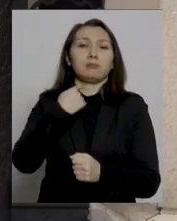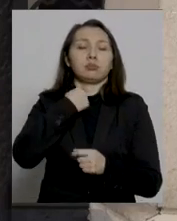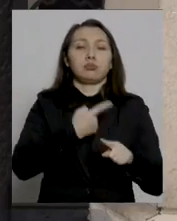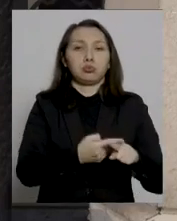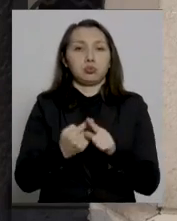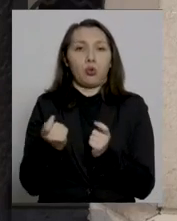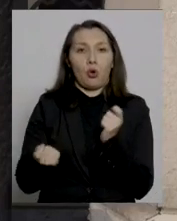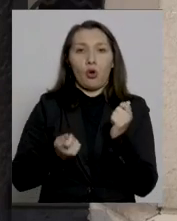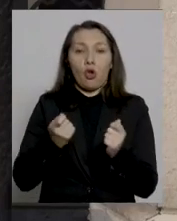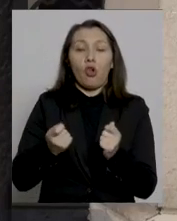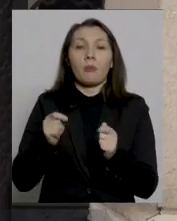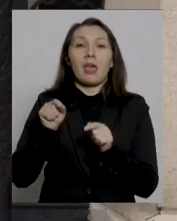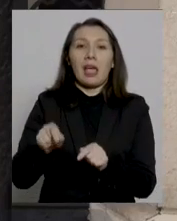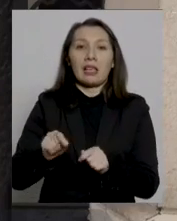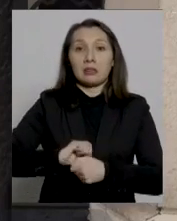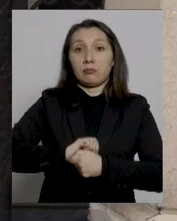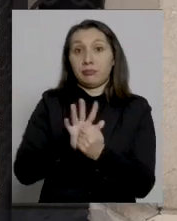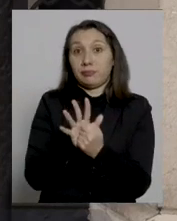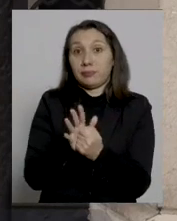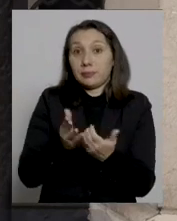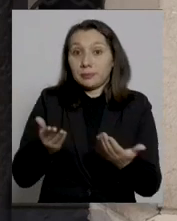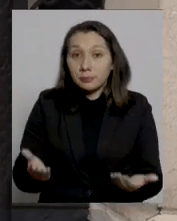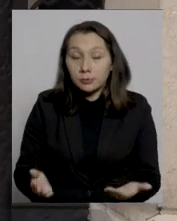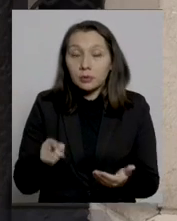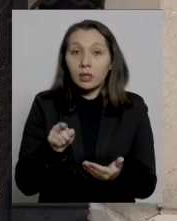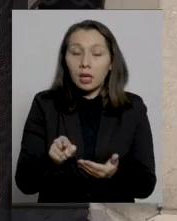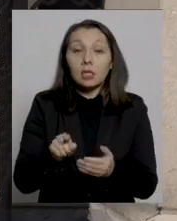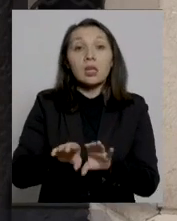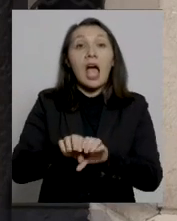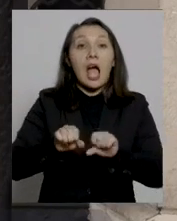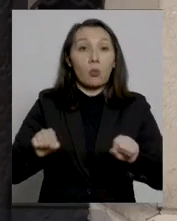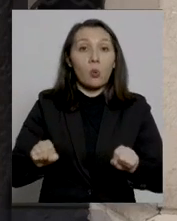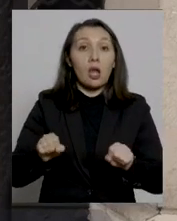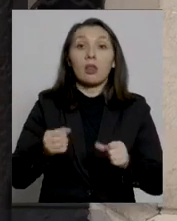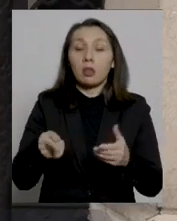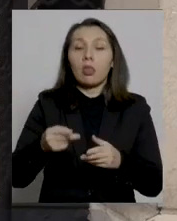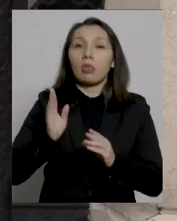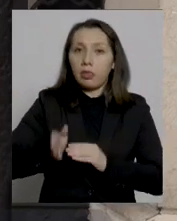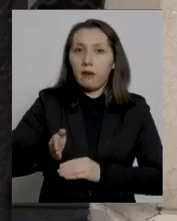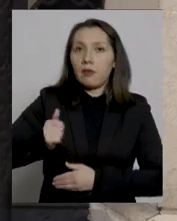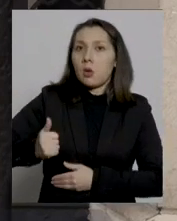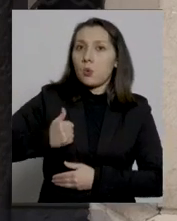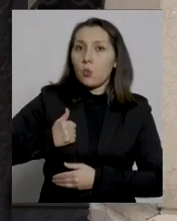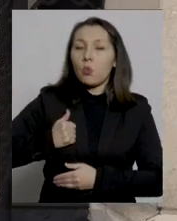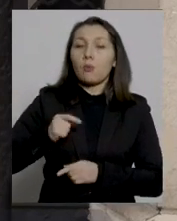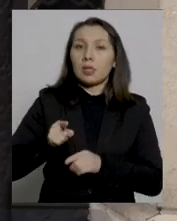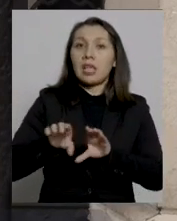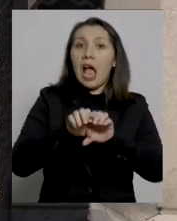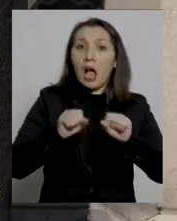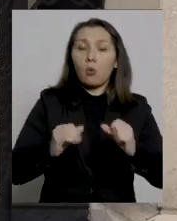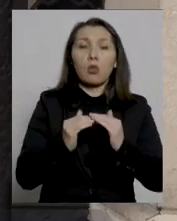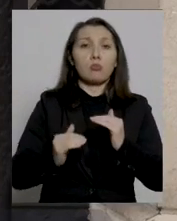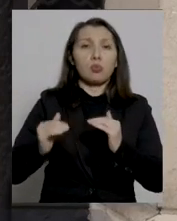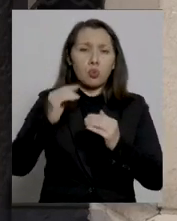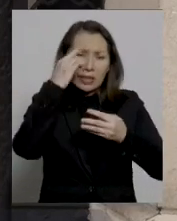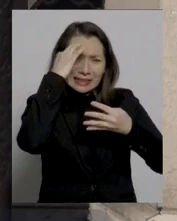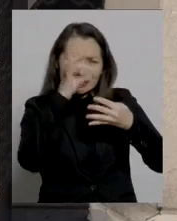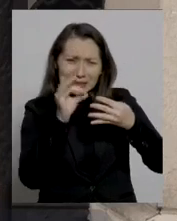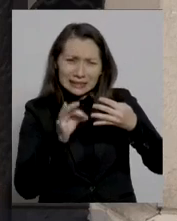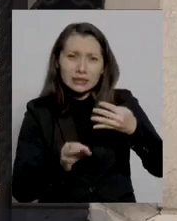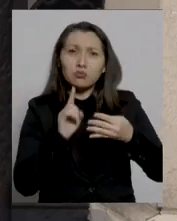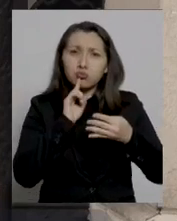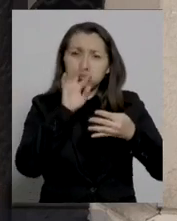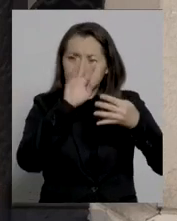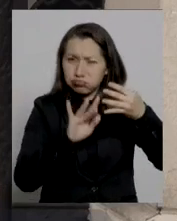social y económico del COVID. Por lo tanto, es un acuerdo, los acuerdos se cumplen, es un acuerdo que tiene un alto nivel de detalle, que